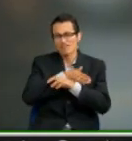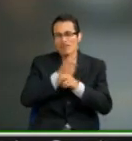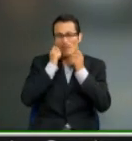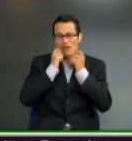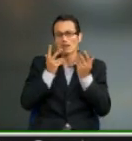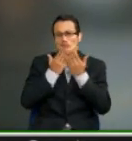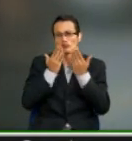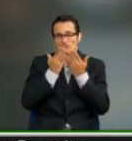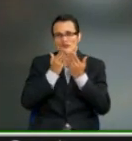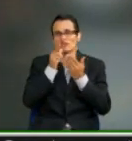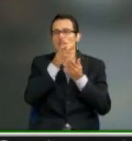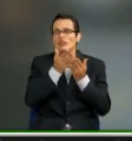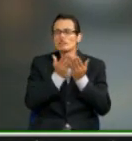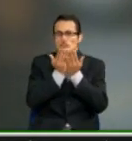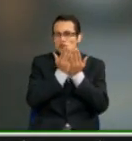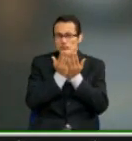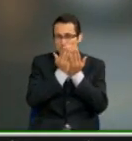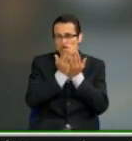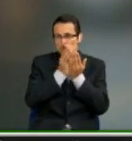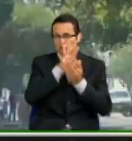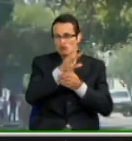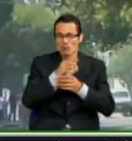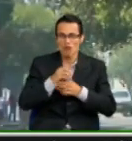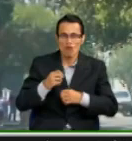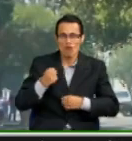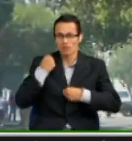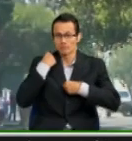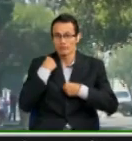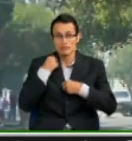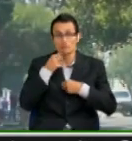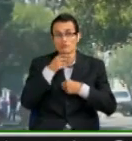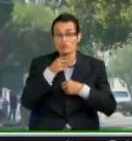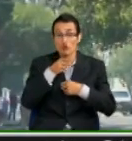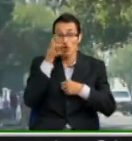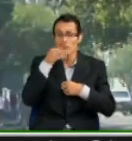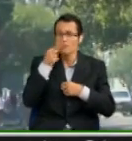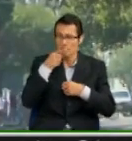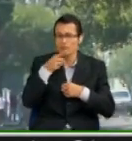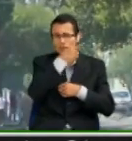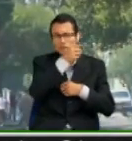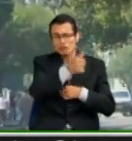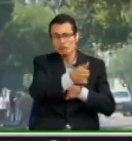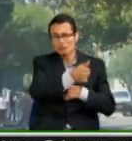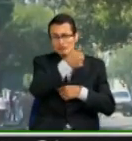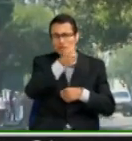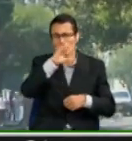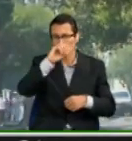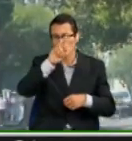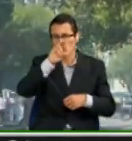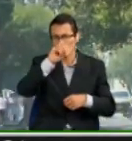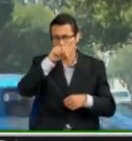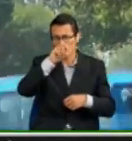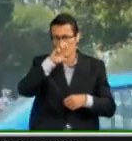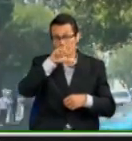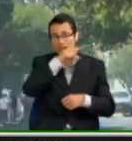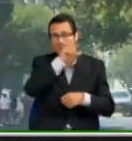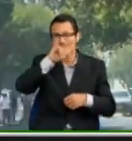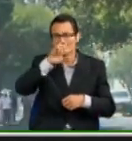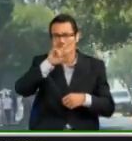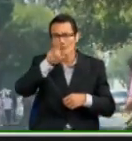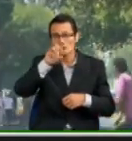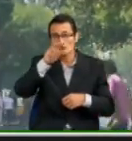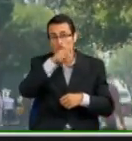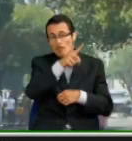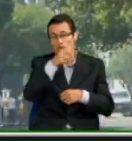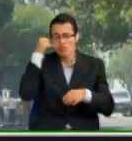Escuela de Cadetes a sus 21 años, que había sido abusado sexualmente por el coronel Gerson Jair Castellanos y otro